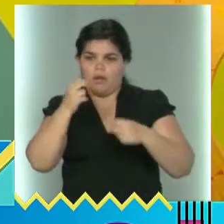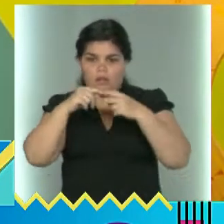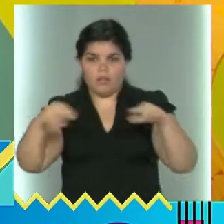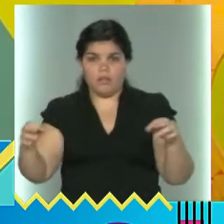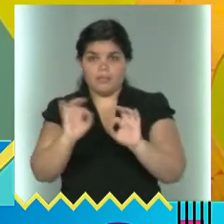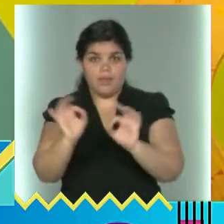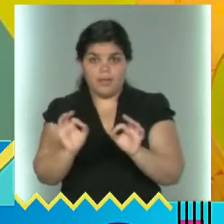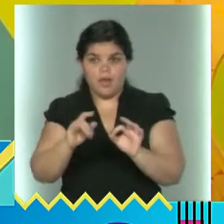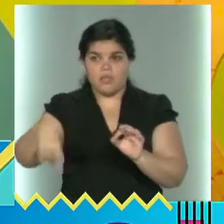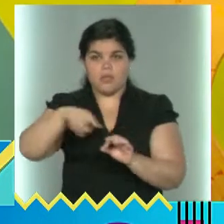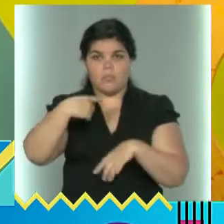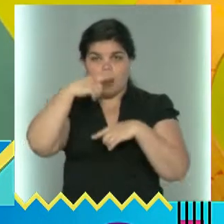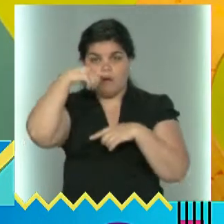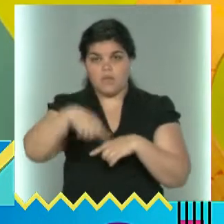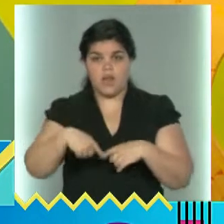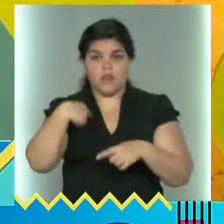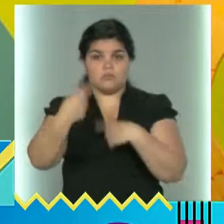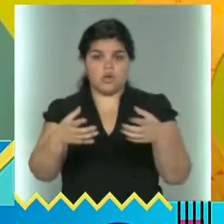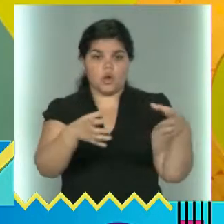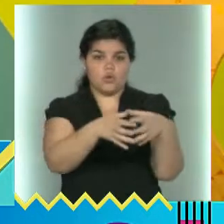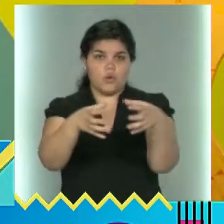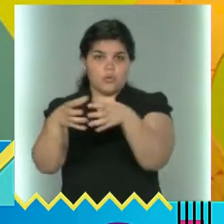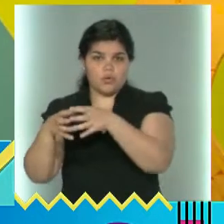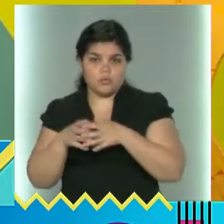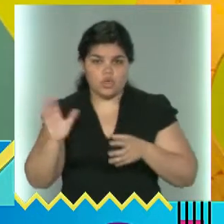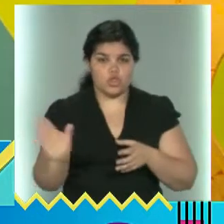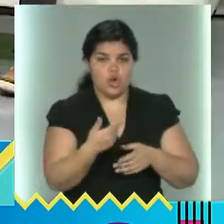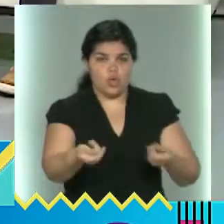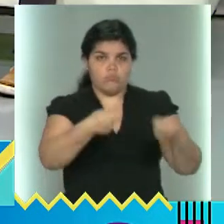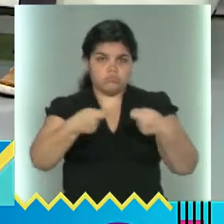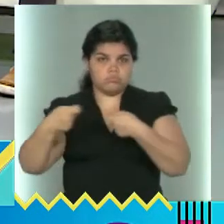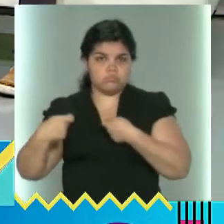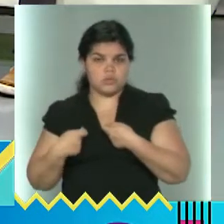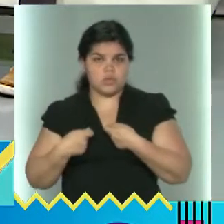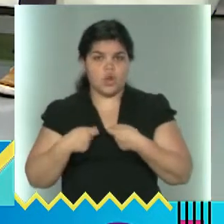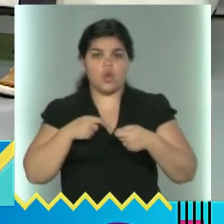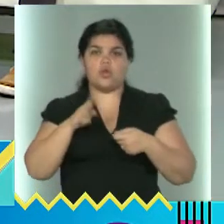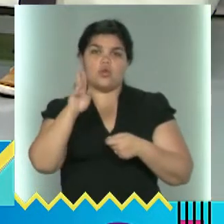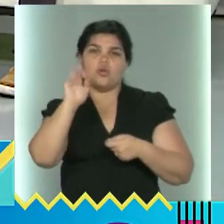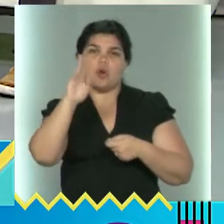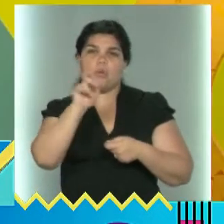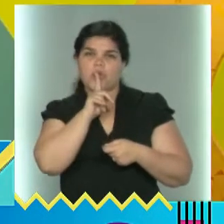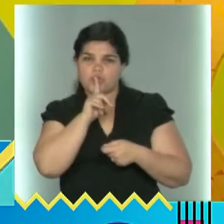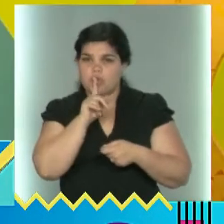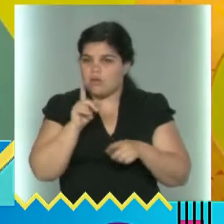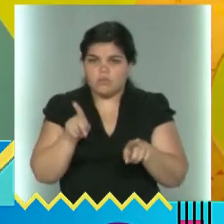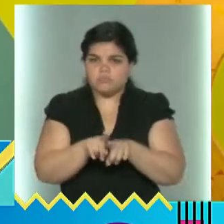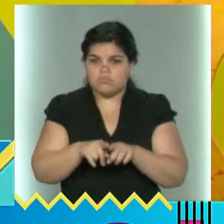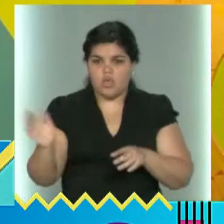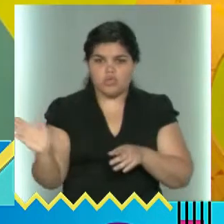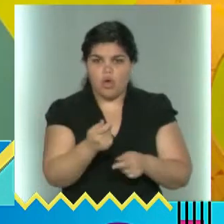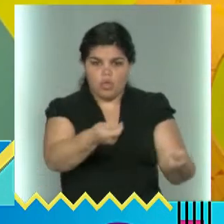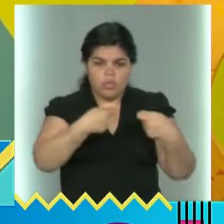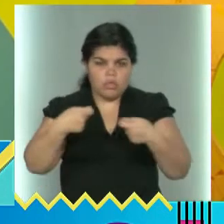presentaron todos los grupos, porque se formaron por grupos, todos presentaron robots y fue un éxito tremendo. Un éxito tremendo.